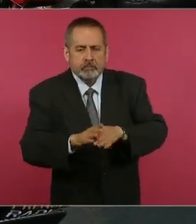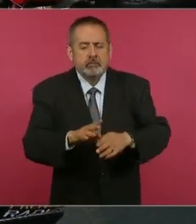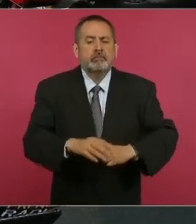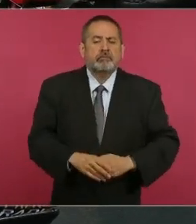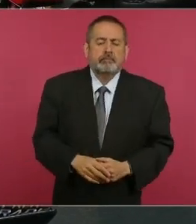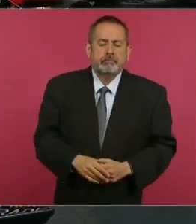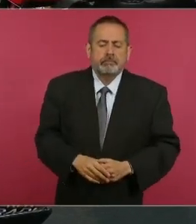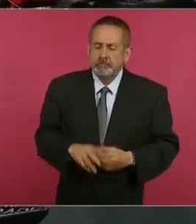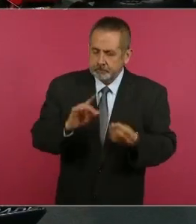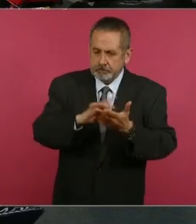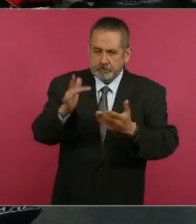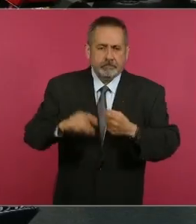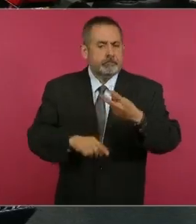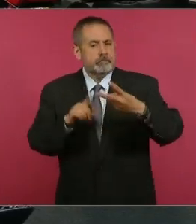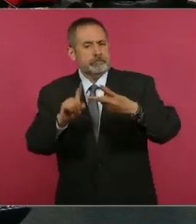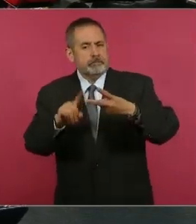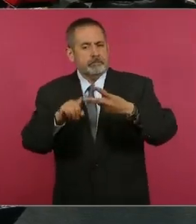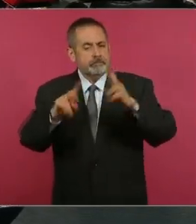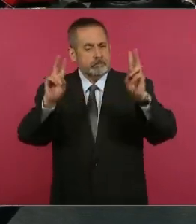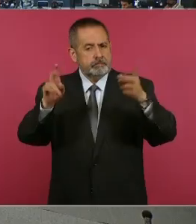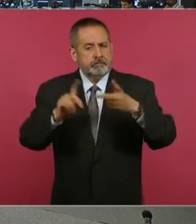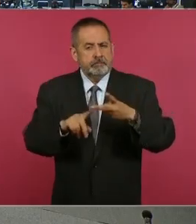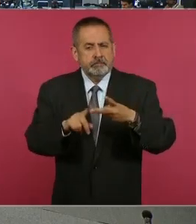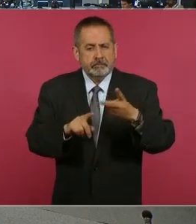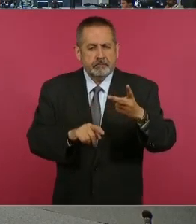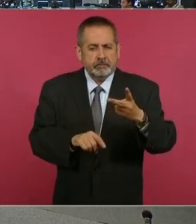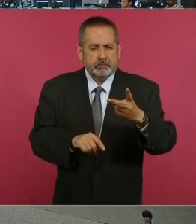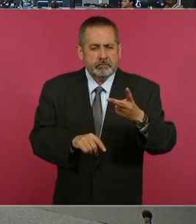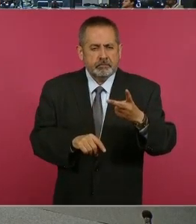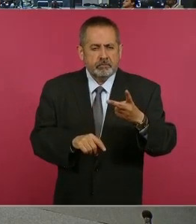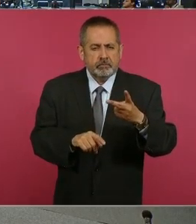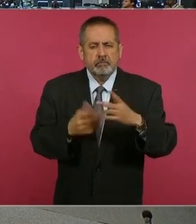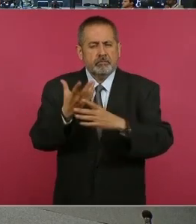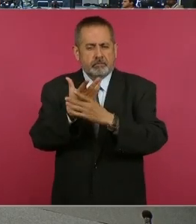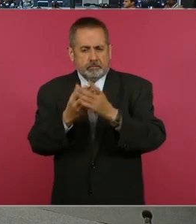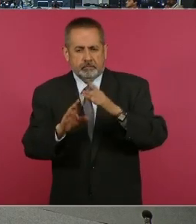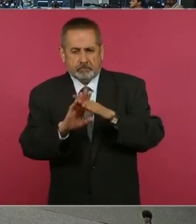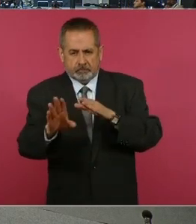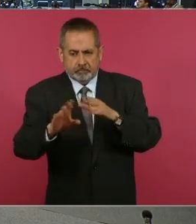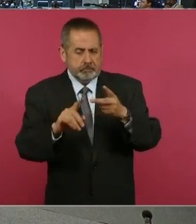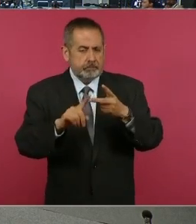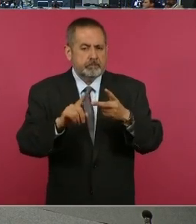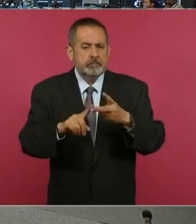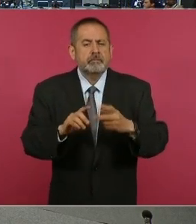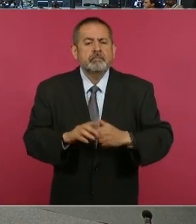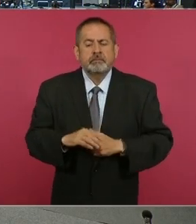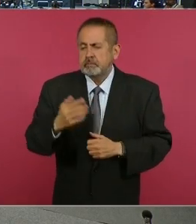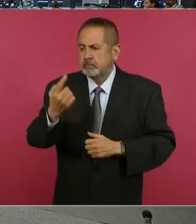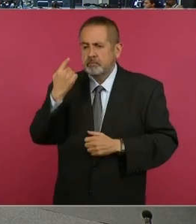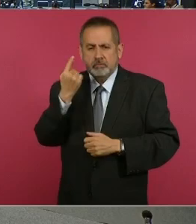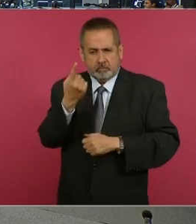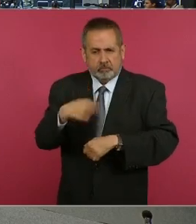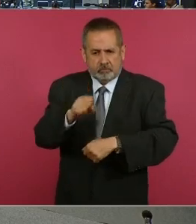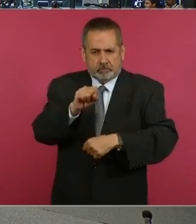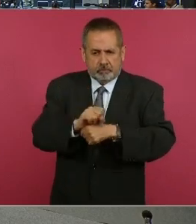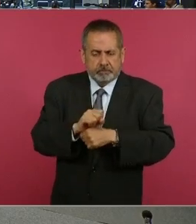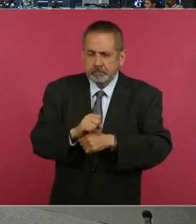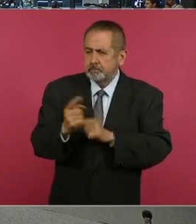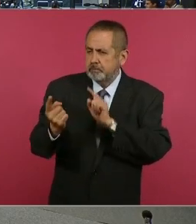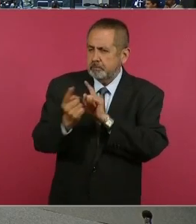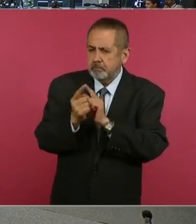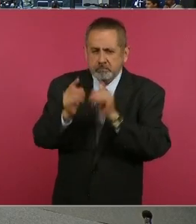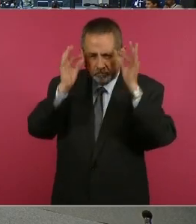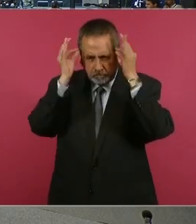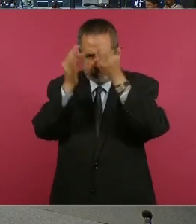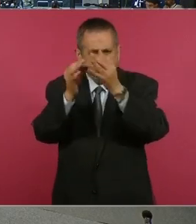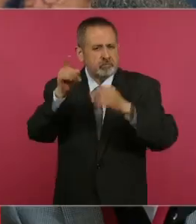gracias, presidente. El segundo tema respecto al tema migratorio, nosotros la semana pasada entrevistamos al cónsul